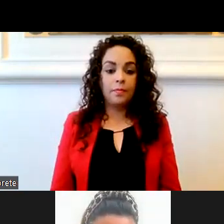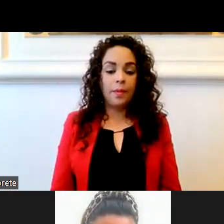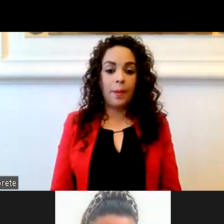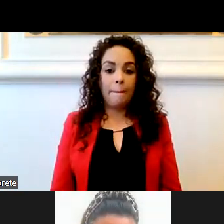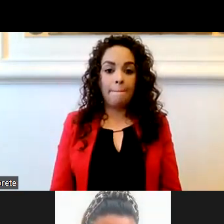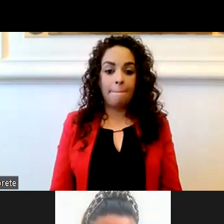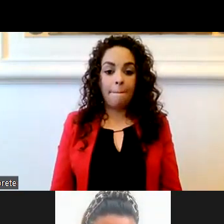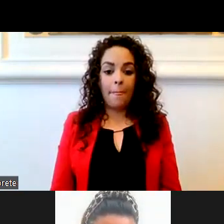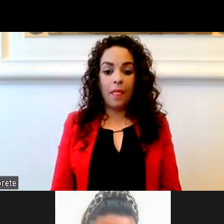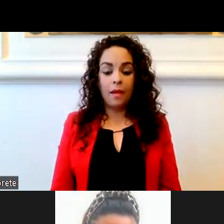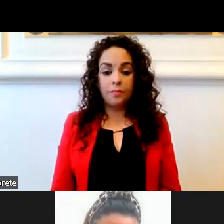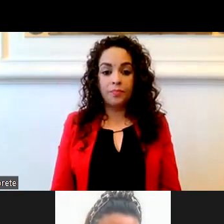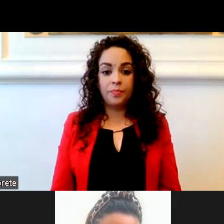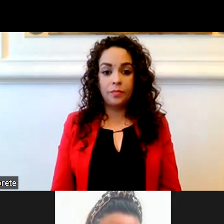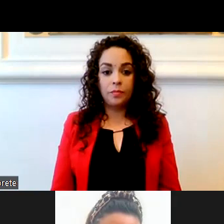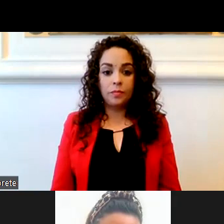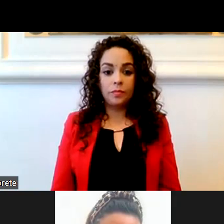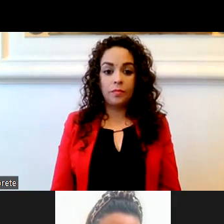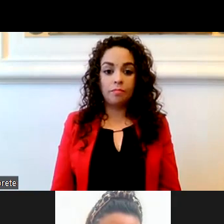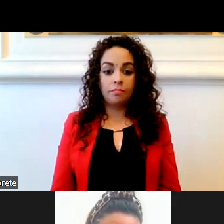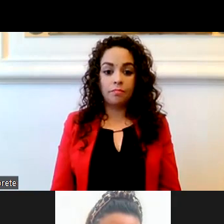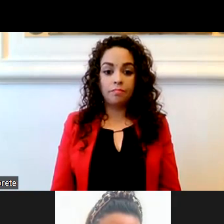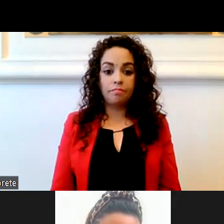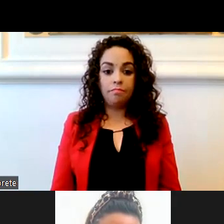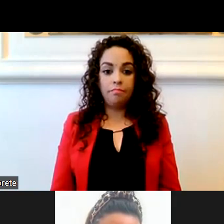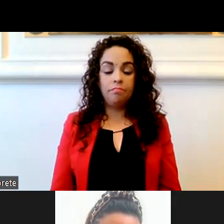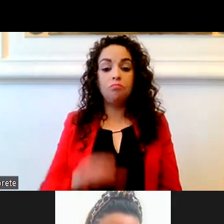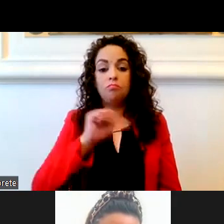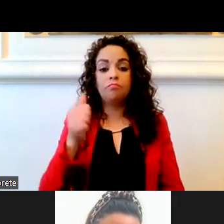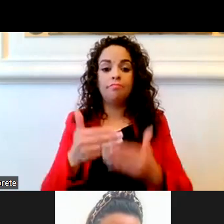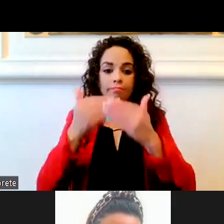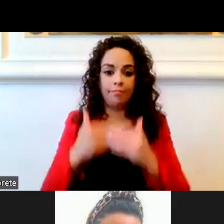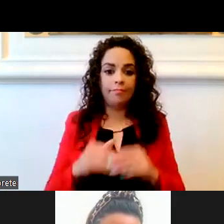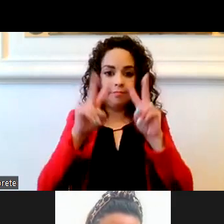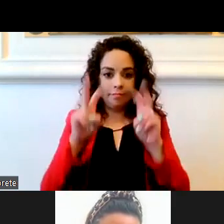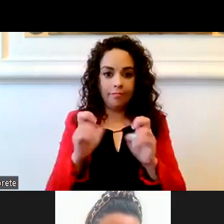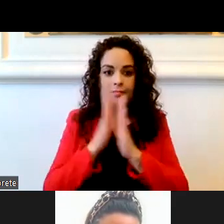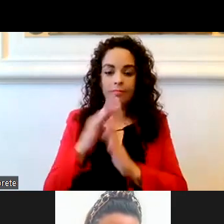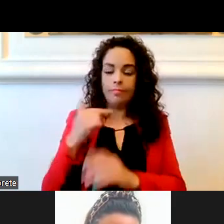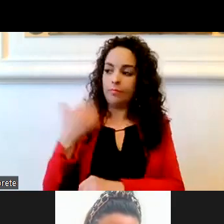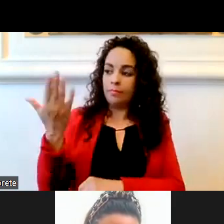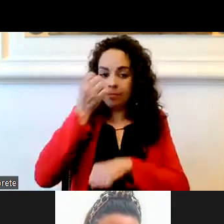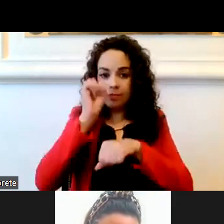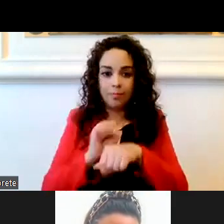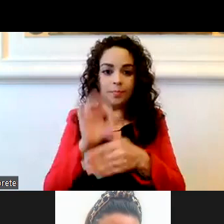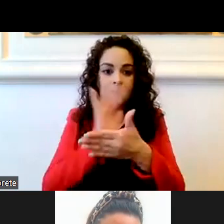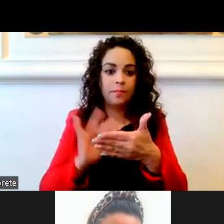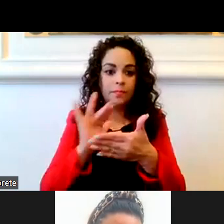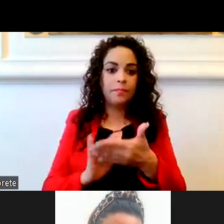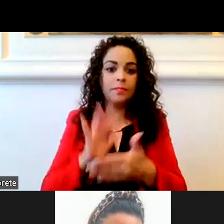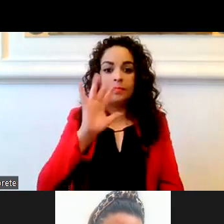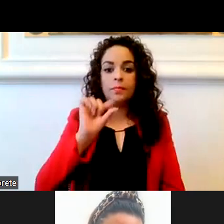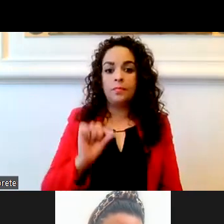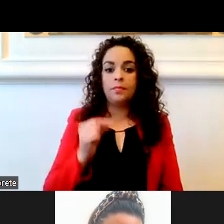Al no existir inconvenientes, continuamos con el siguiente asunto, por lo que pido a la Secretaría de Lectura del punto 5.1 relativo al